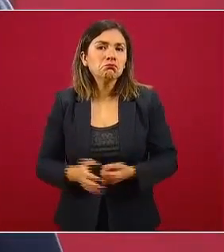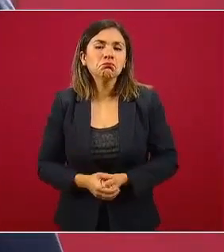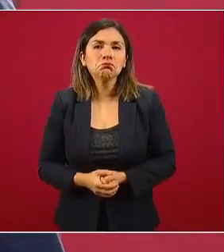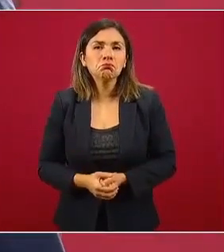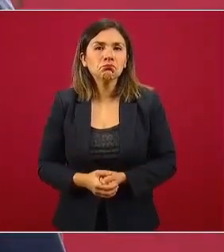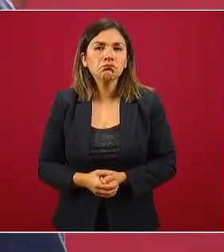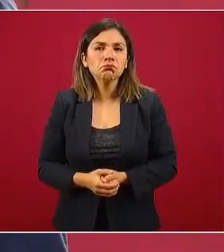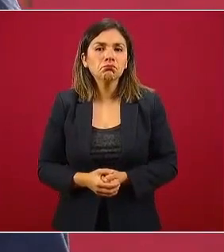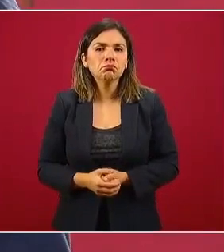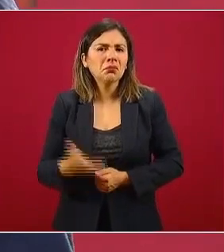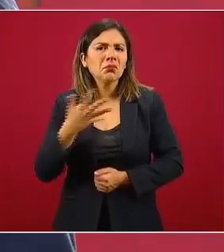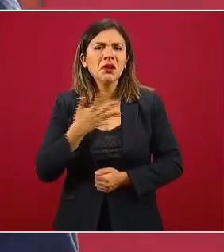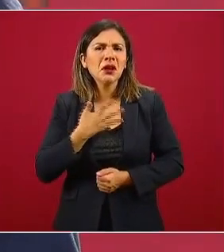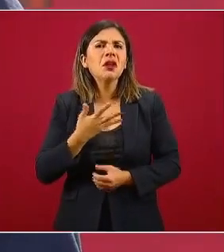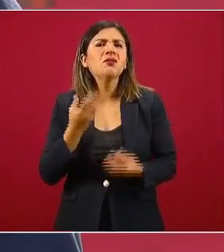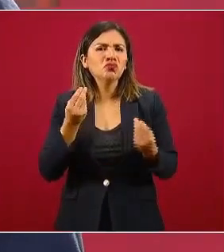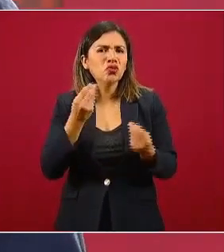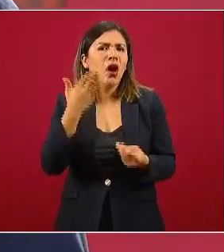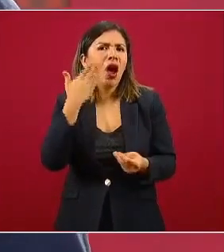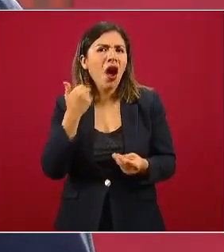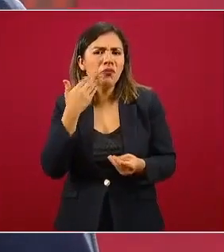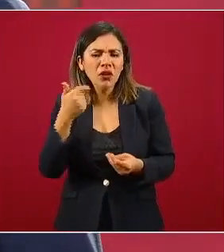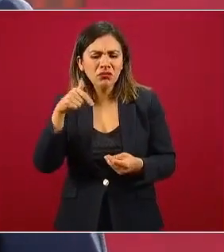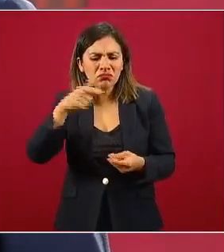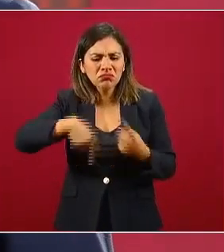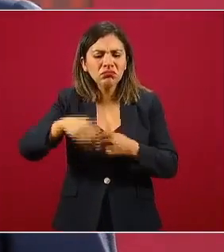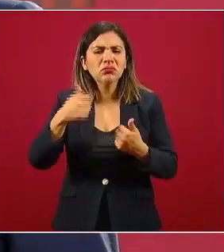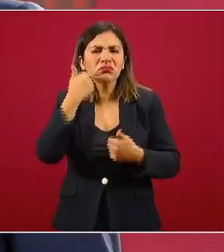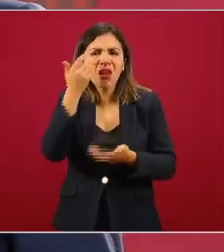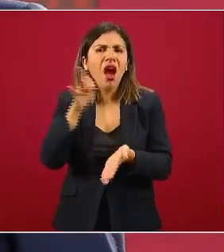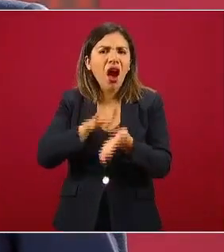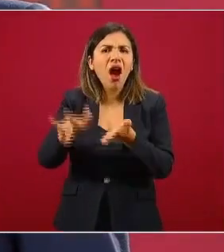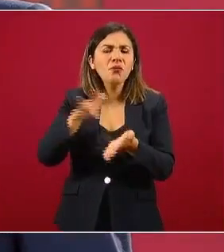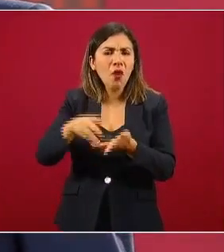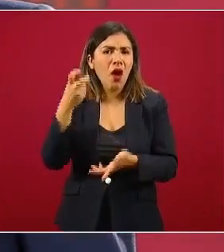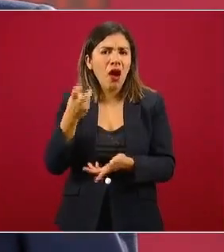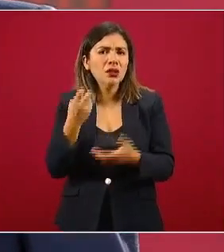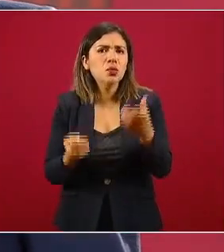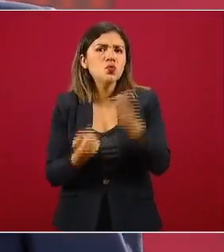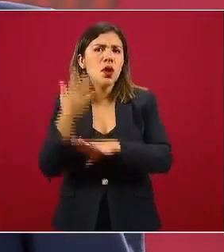pues hay mucha simpatía por el movimiento nuestro.